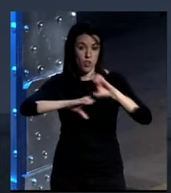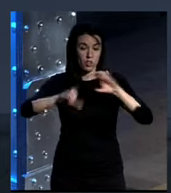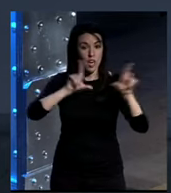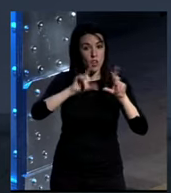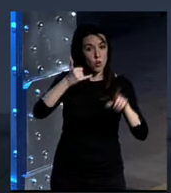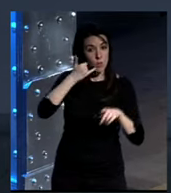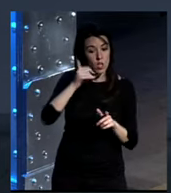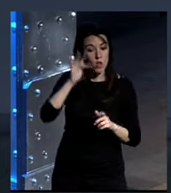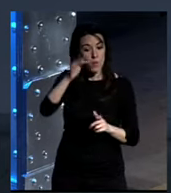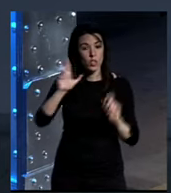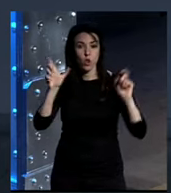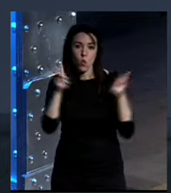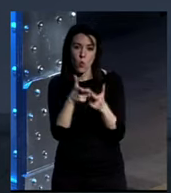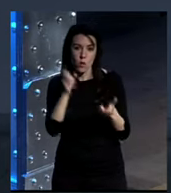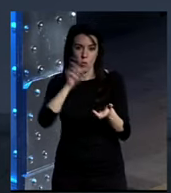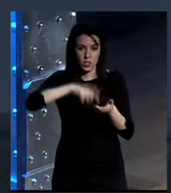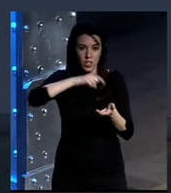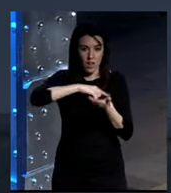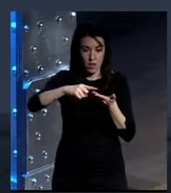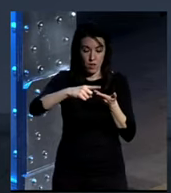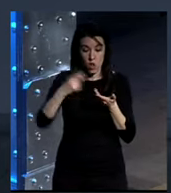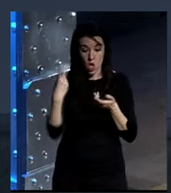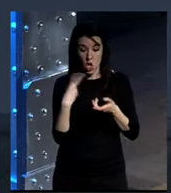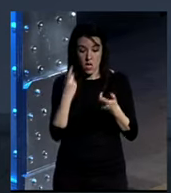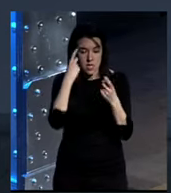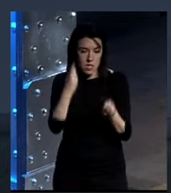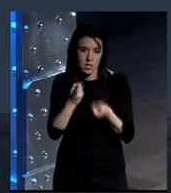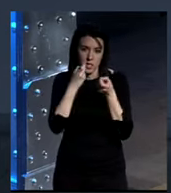telégrafos, donde intentamos pues contar